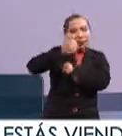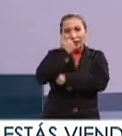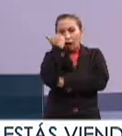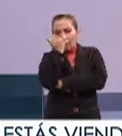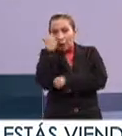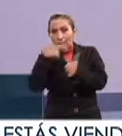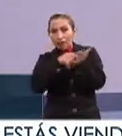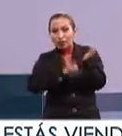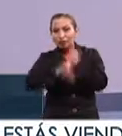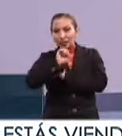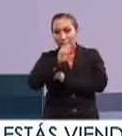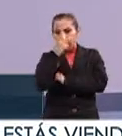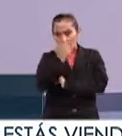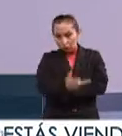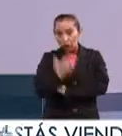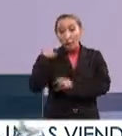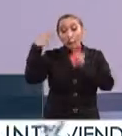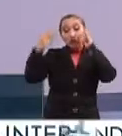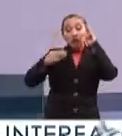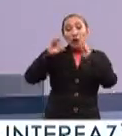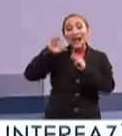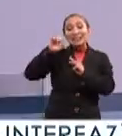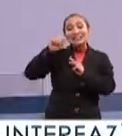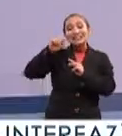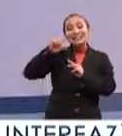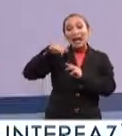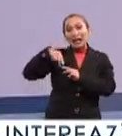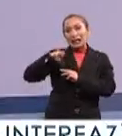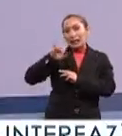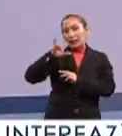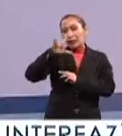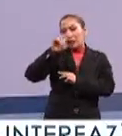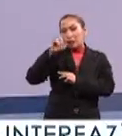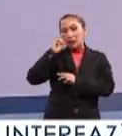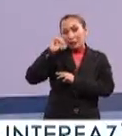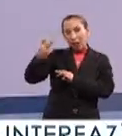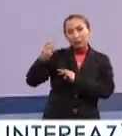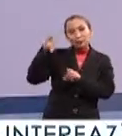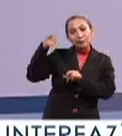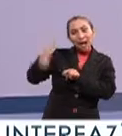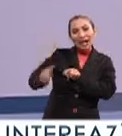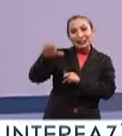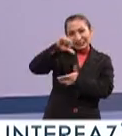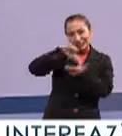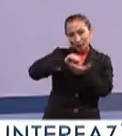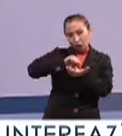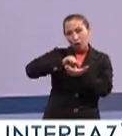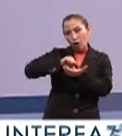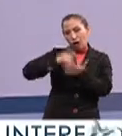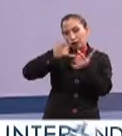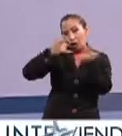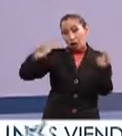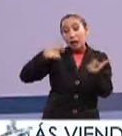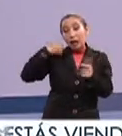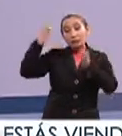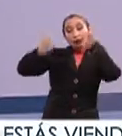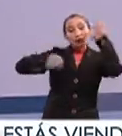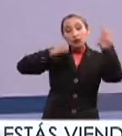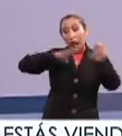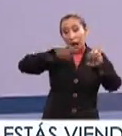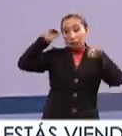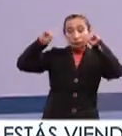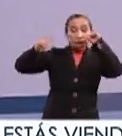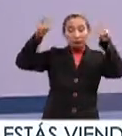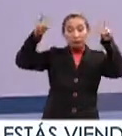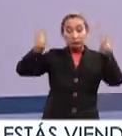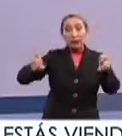de 1968. El Museo del Estanquillo, así es, ese que usted puede encontrar en el centro histórico, está exhibiendo una exposición que